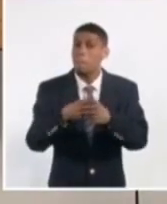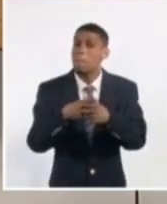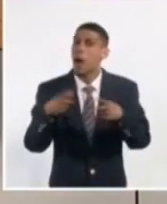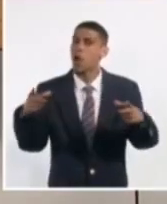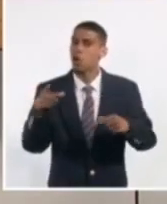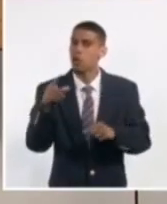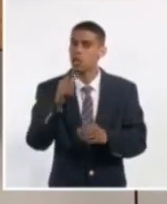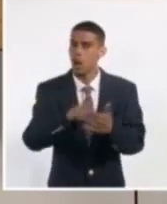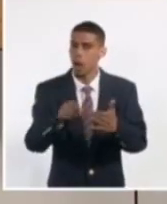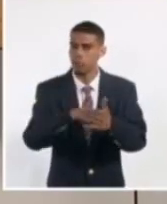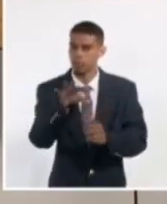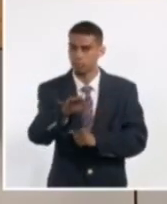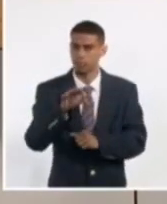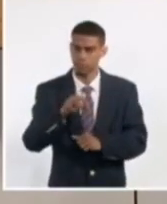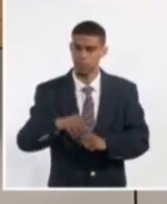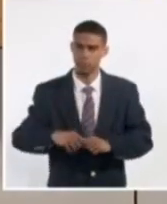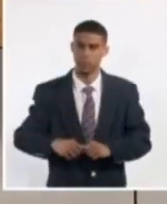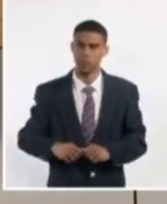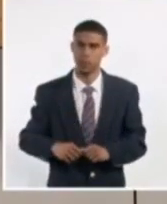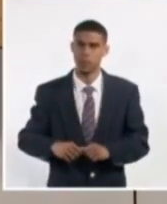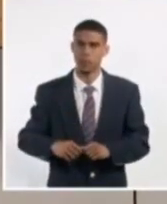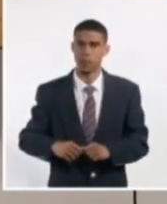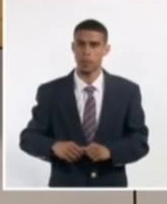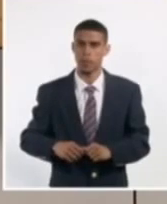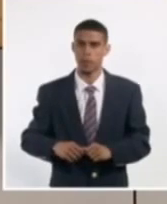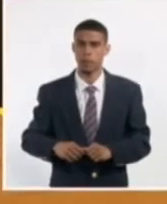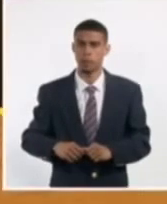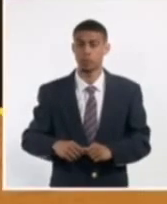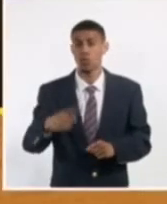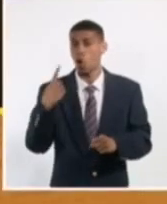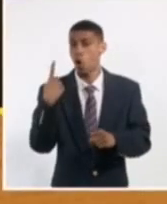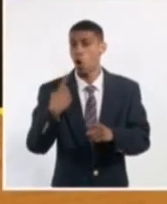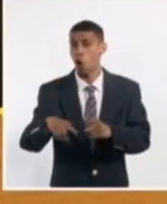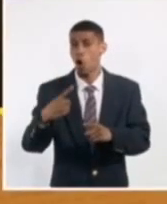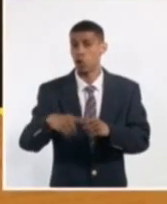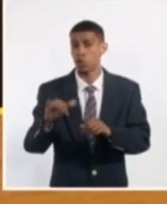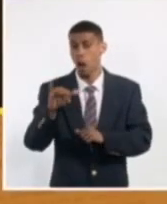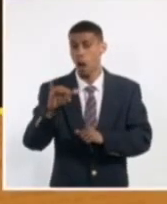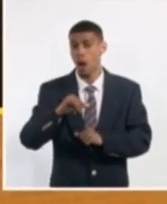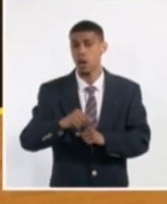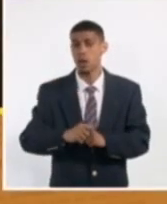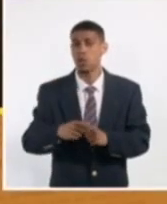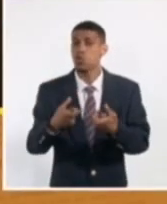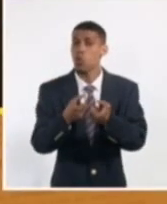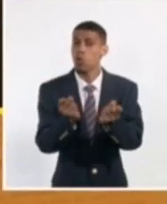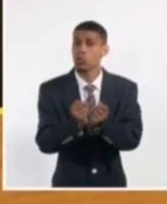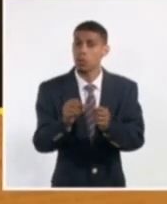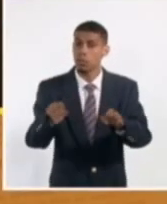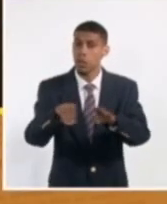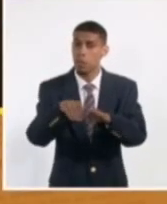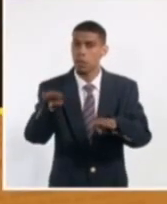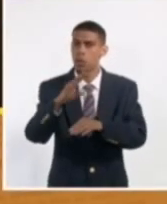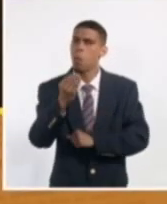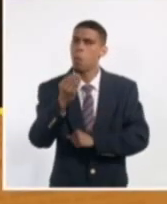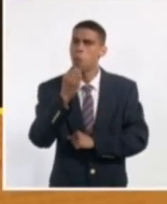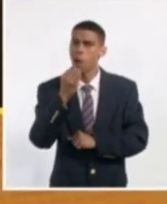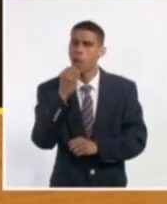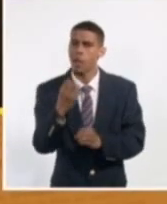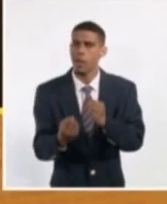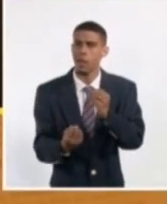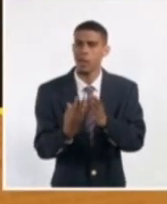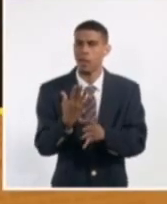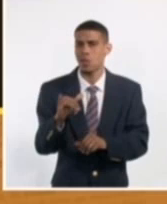de sus integrantes. Y respecto al resto de los órganos administrativos, el Consejo de Ministros puede crear, modificar o